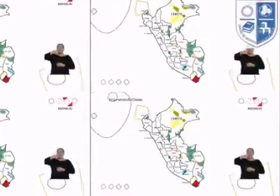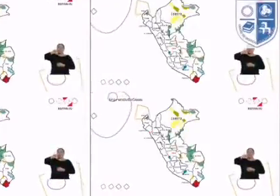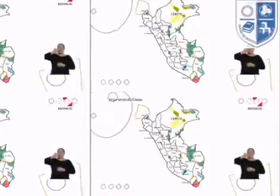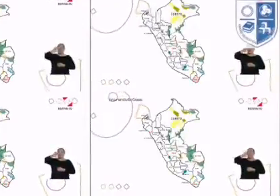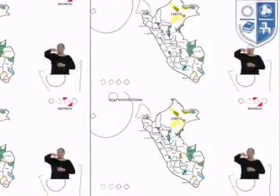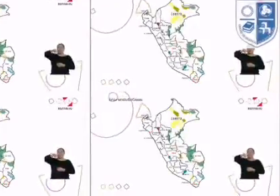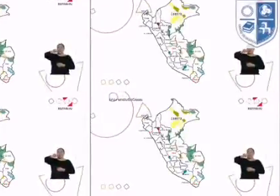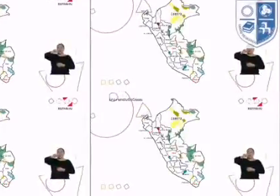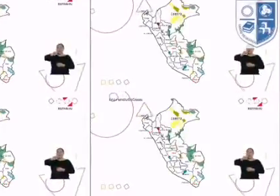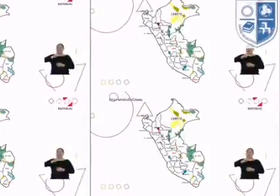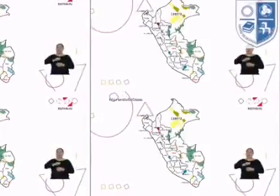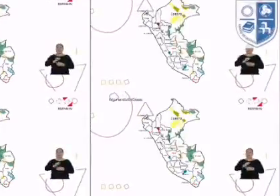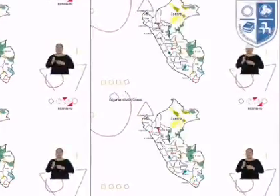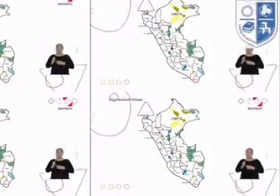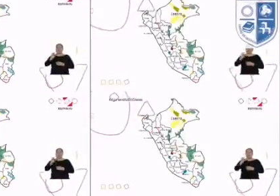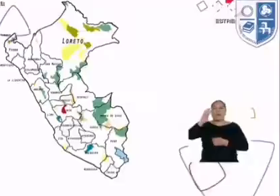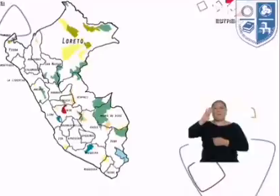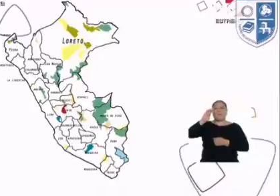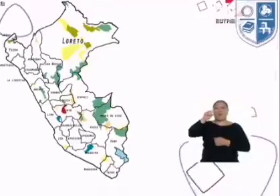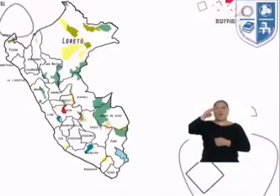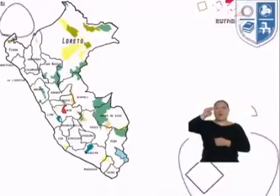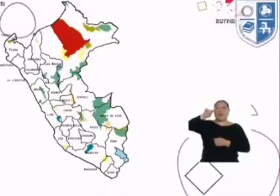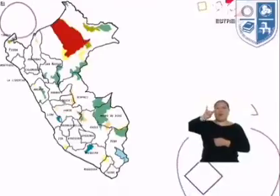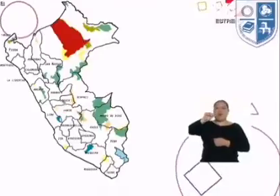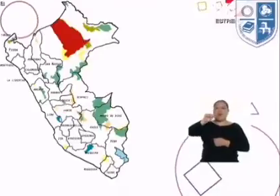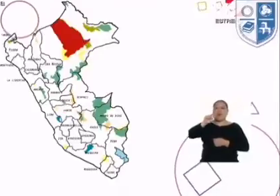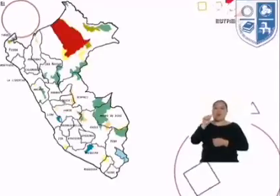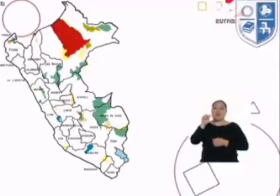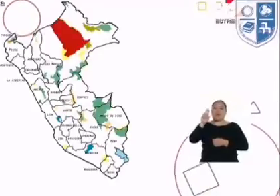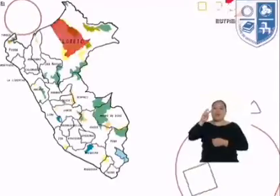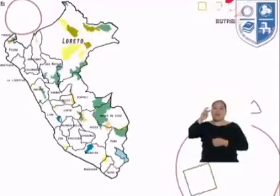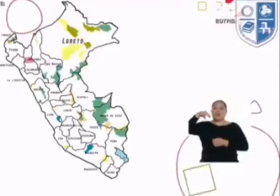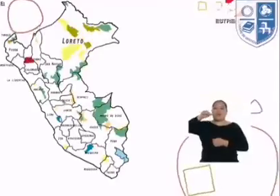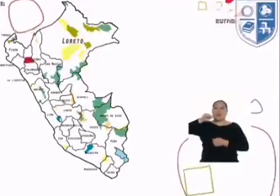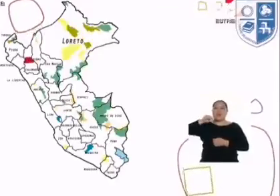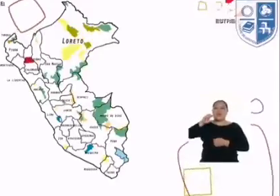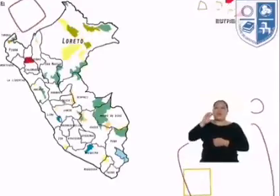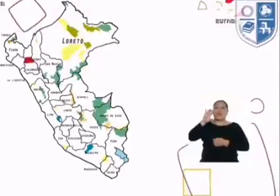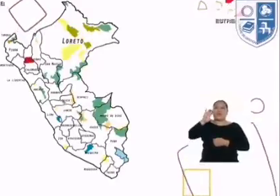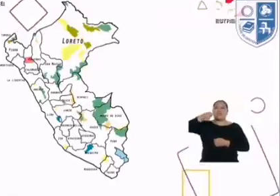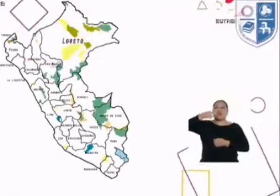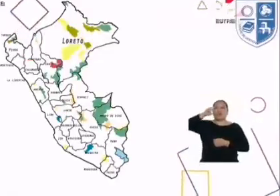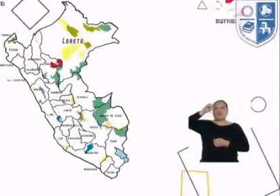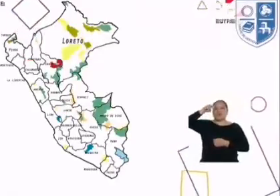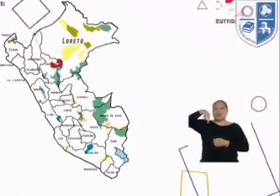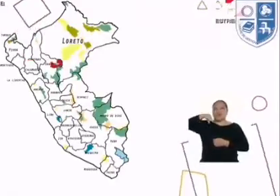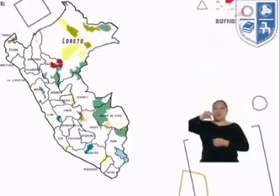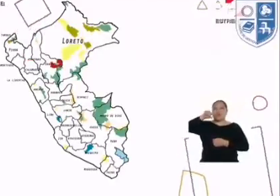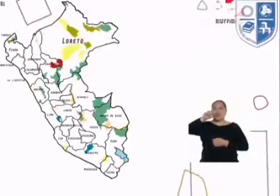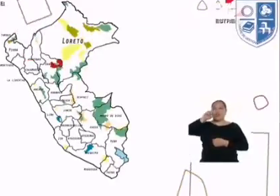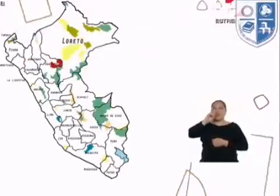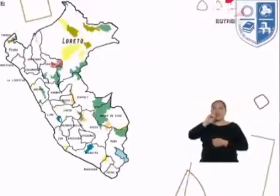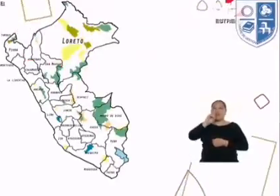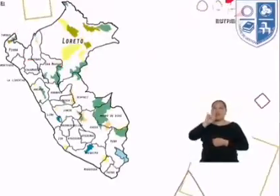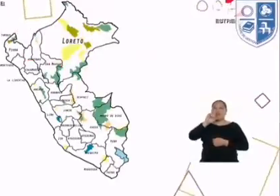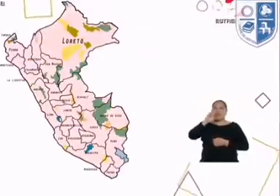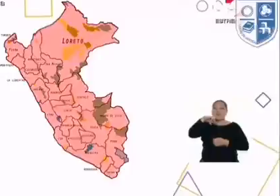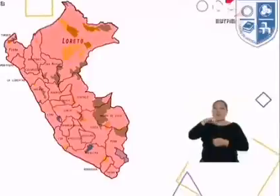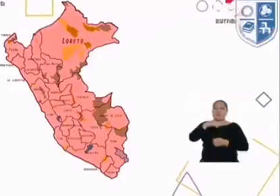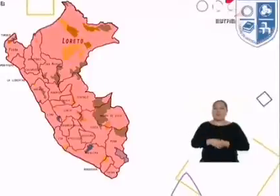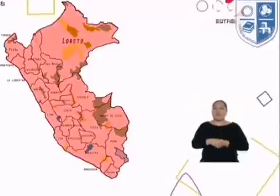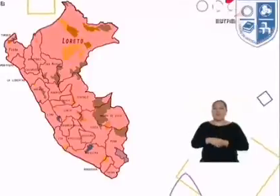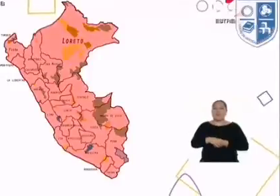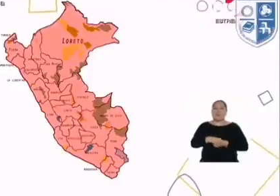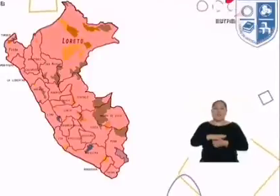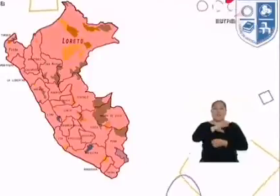Tacna, Bagua, Tarma, Nauta, Chongoyape, Chasuta y